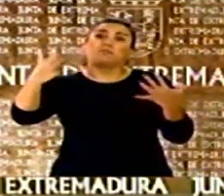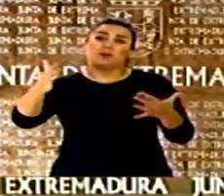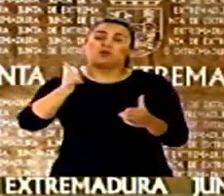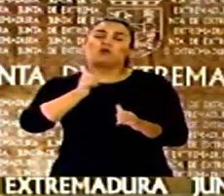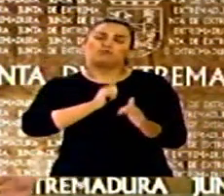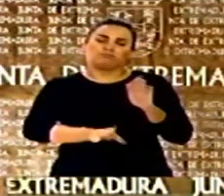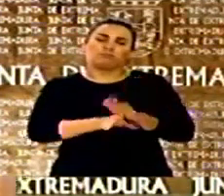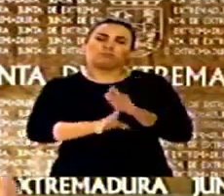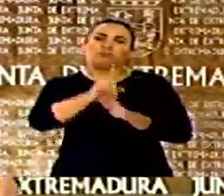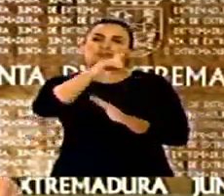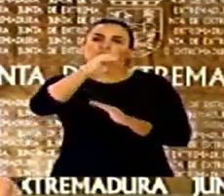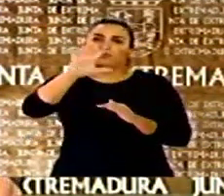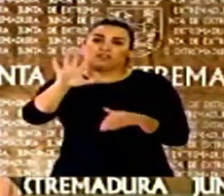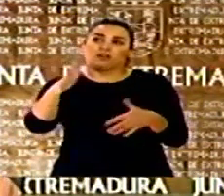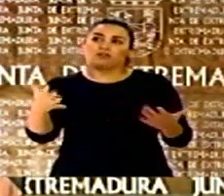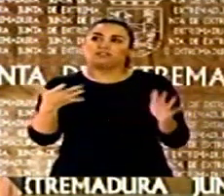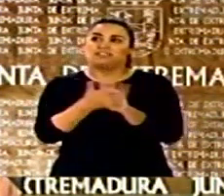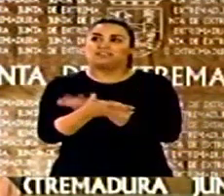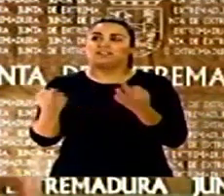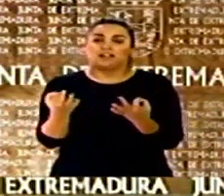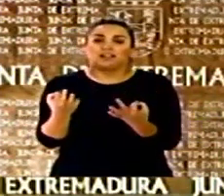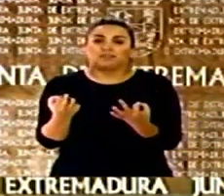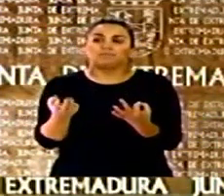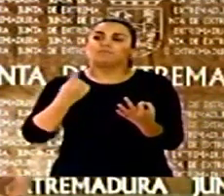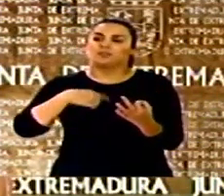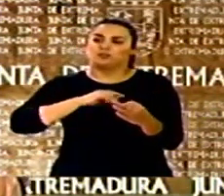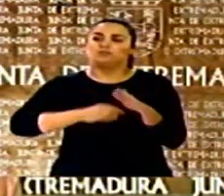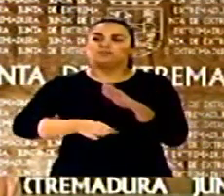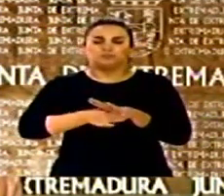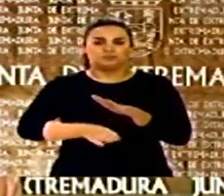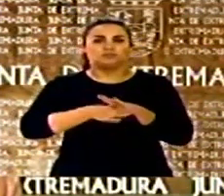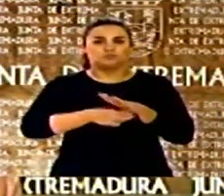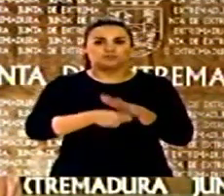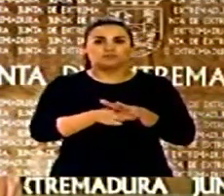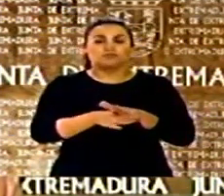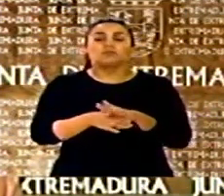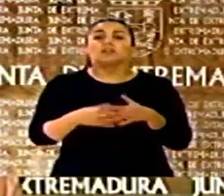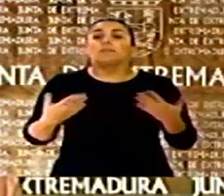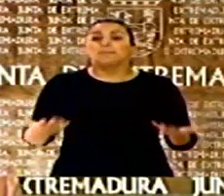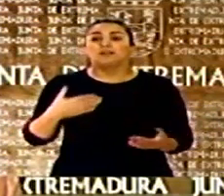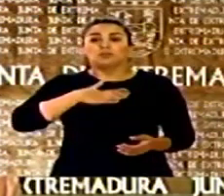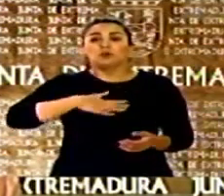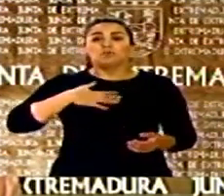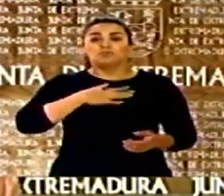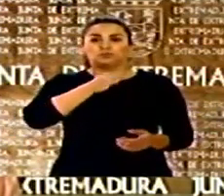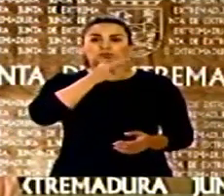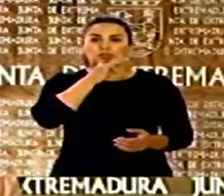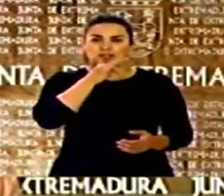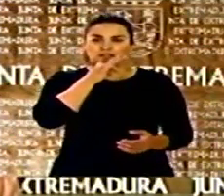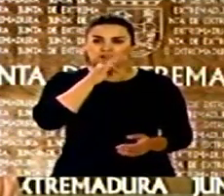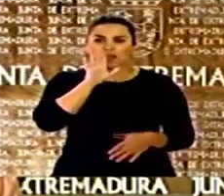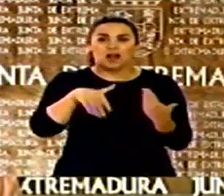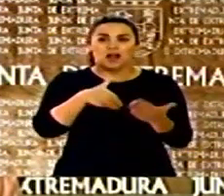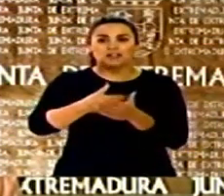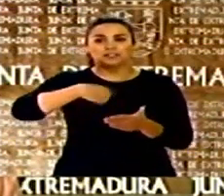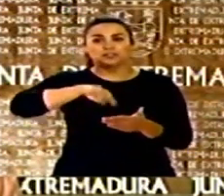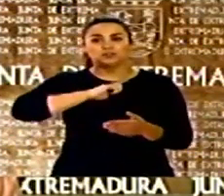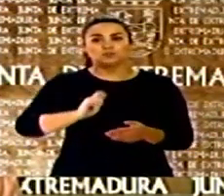momentos con una reducción importante de la lista de espera, un 40% de gente menos en lista de